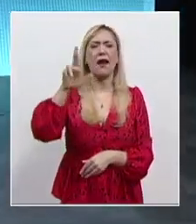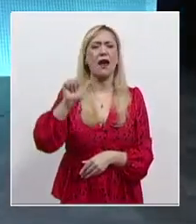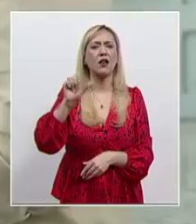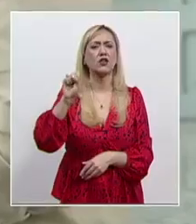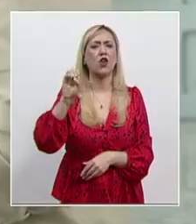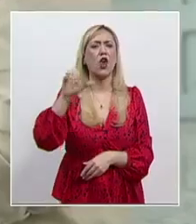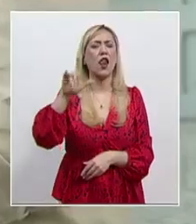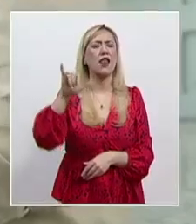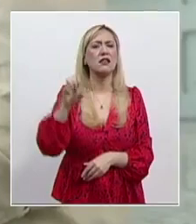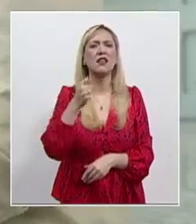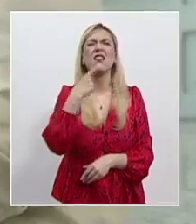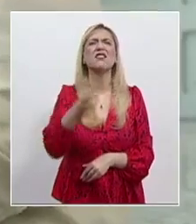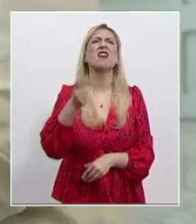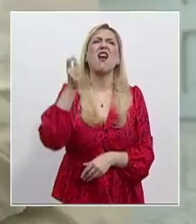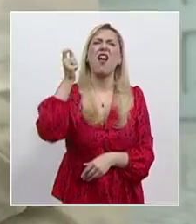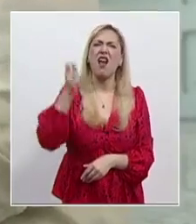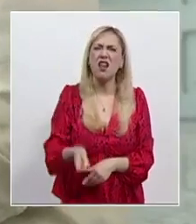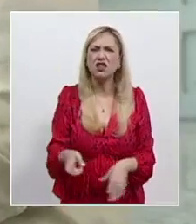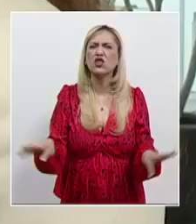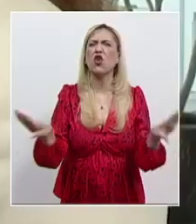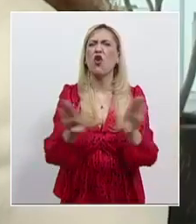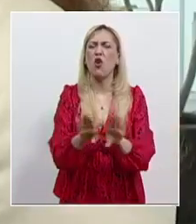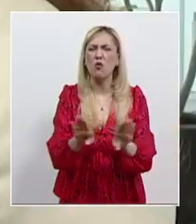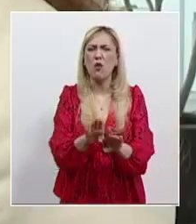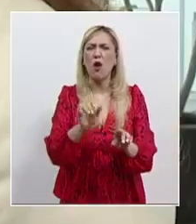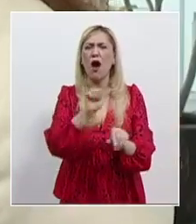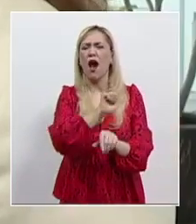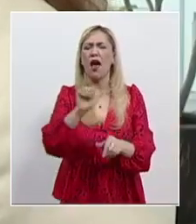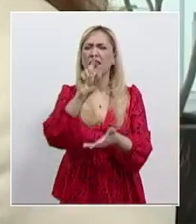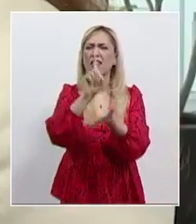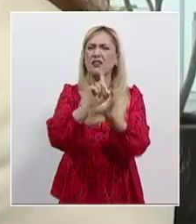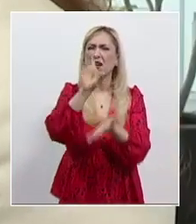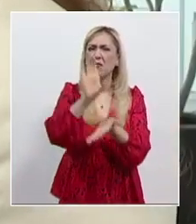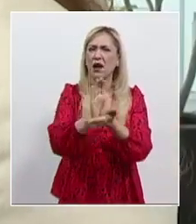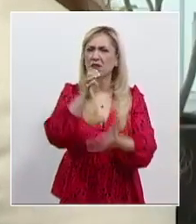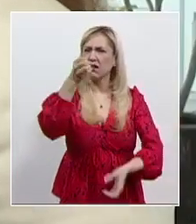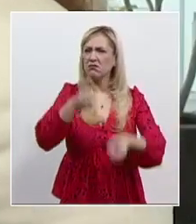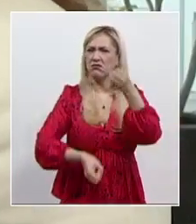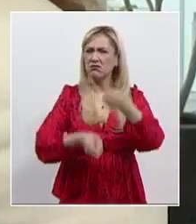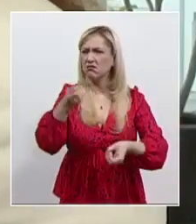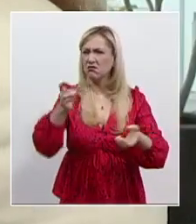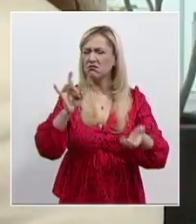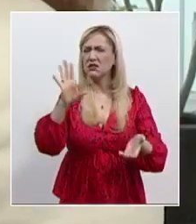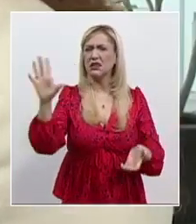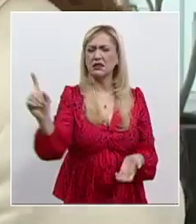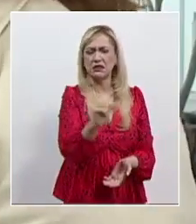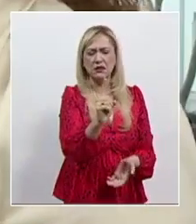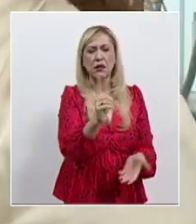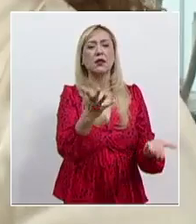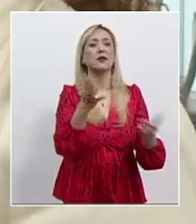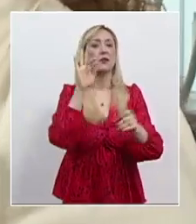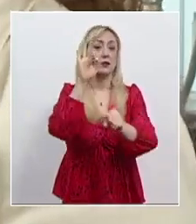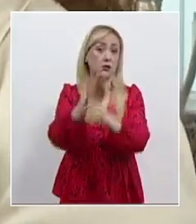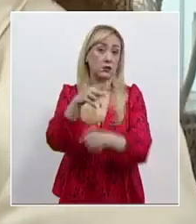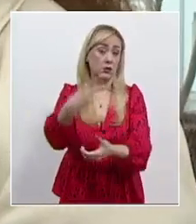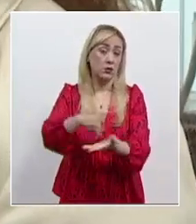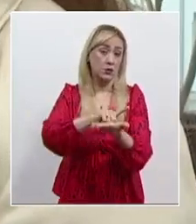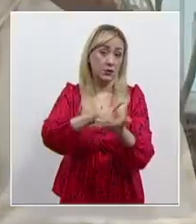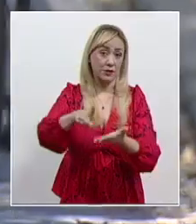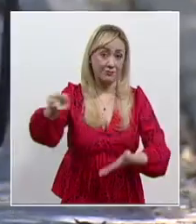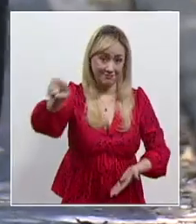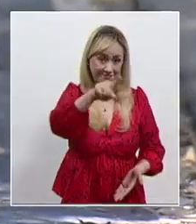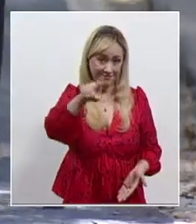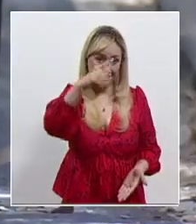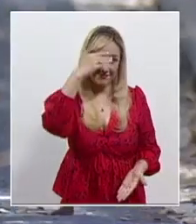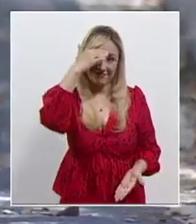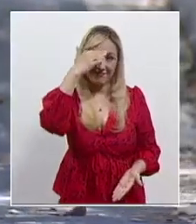qué consiste el impartir justicia con perspectiva de discapacidad, con el fin de garantizar la protección y el ejercicio de sus derechos a este sector